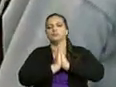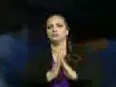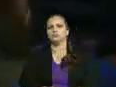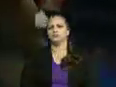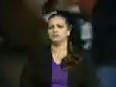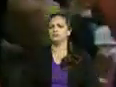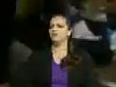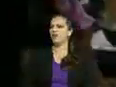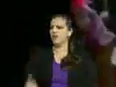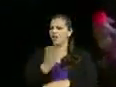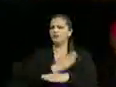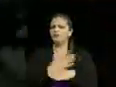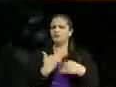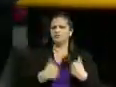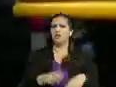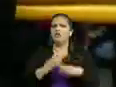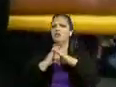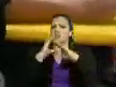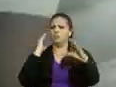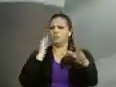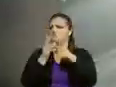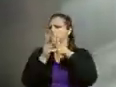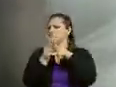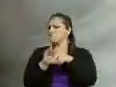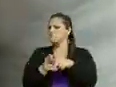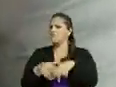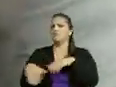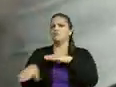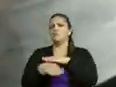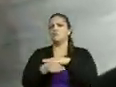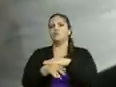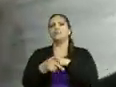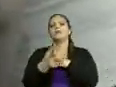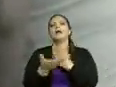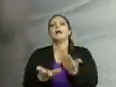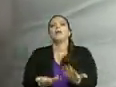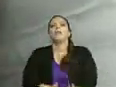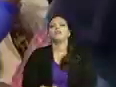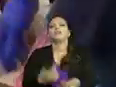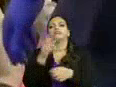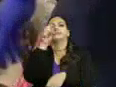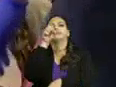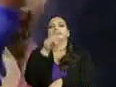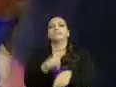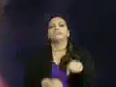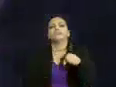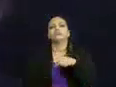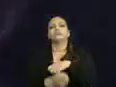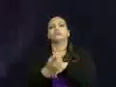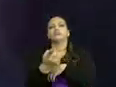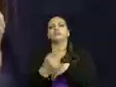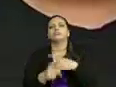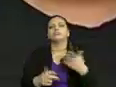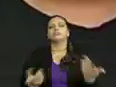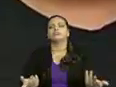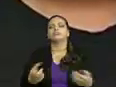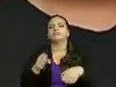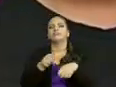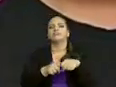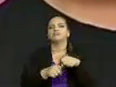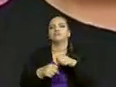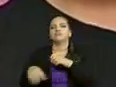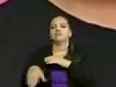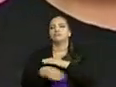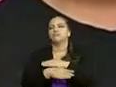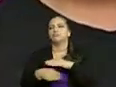el mismo bus. Solo que ahora, al parecer, un desperfecto mecánico hizo que la historia sea distinta. La que ha